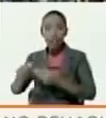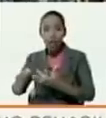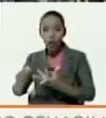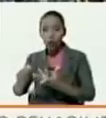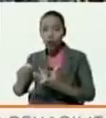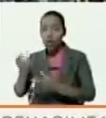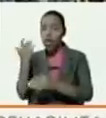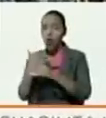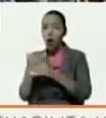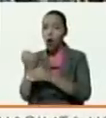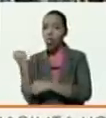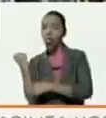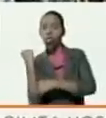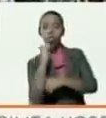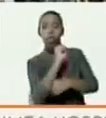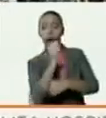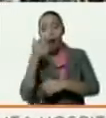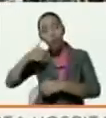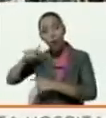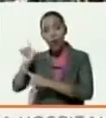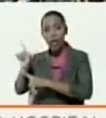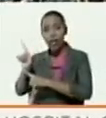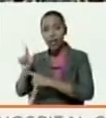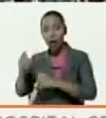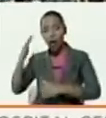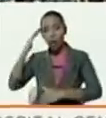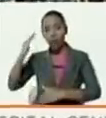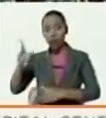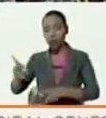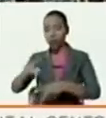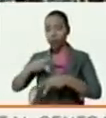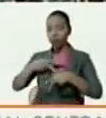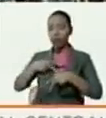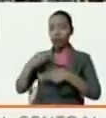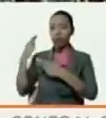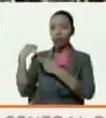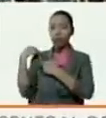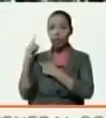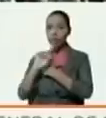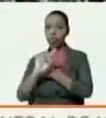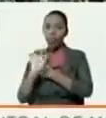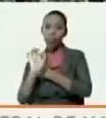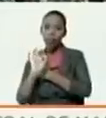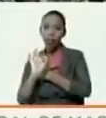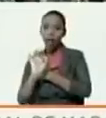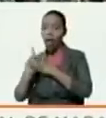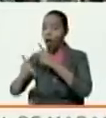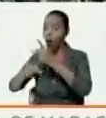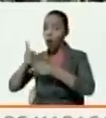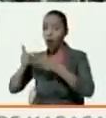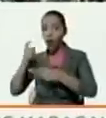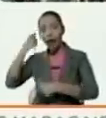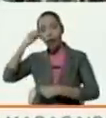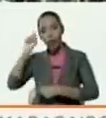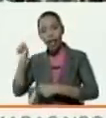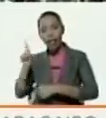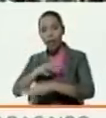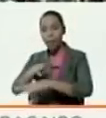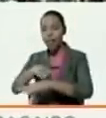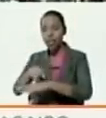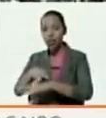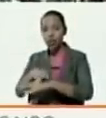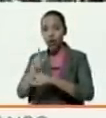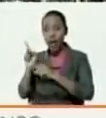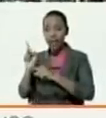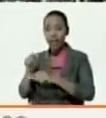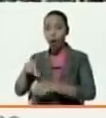a ese pueblo y la Fuerza Armada salió a asumir una responsabilidad que no le correspondía en lo político. Recuerden al ministro de la Defensa de la época, que